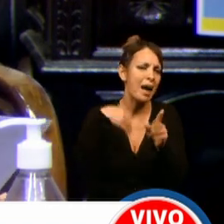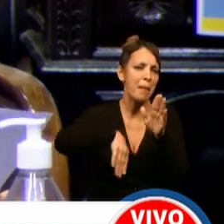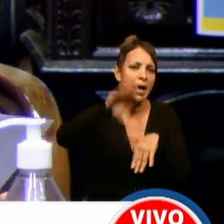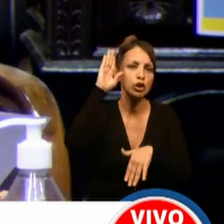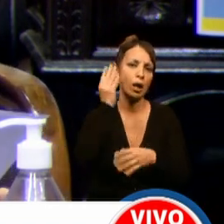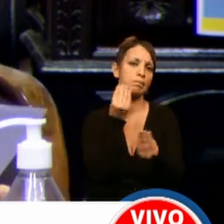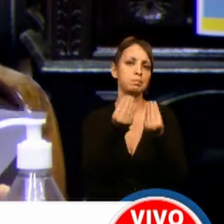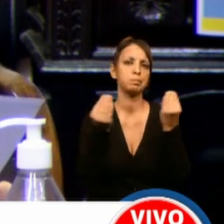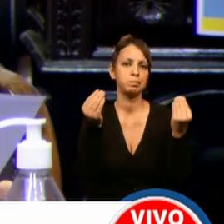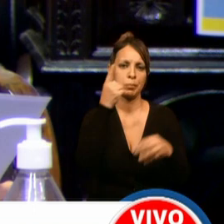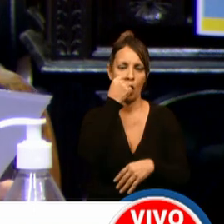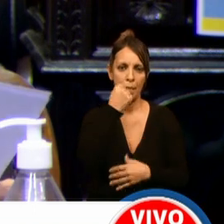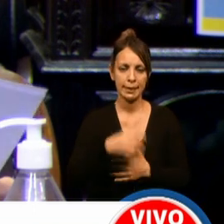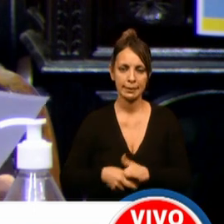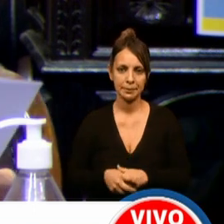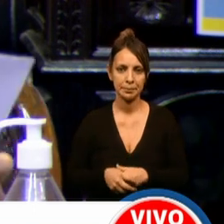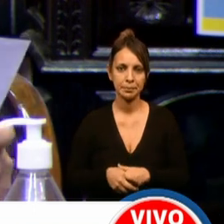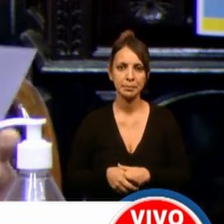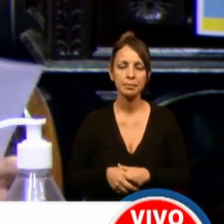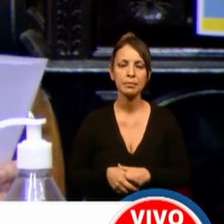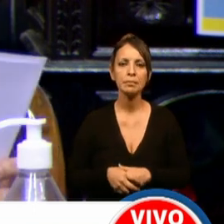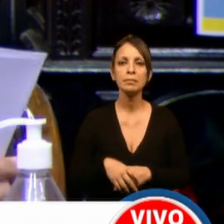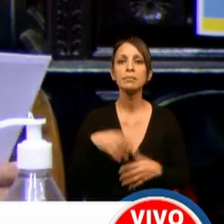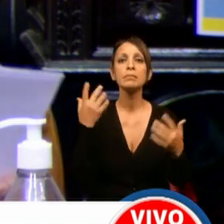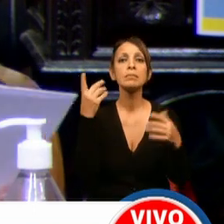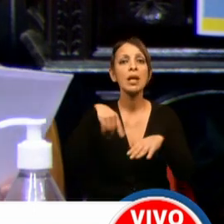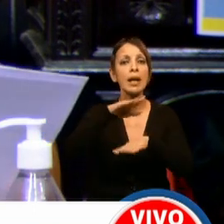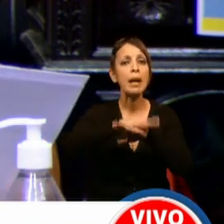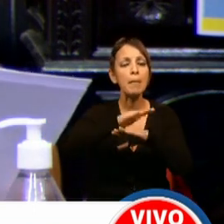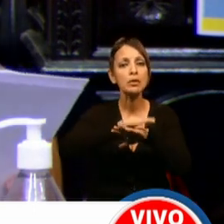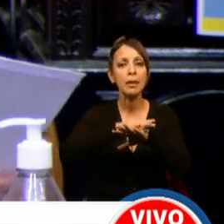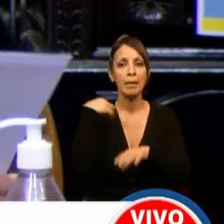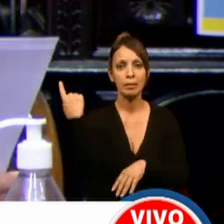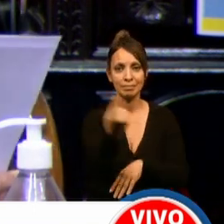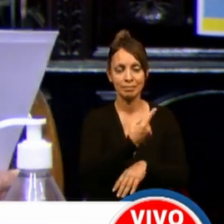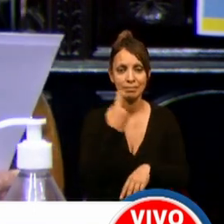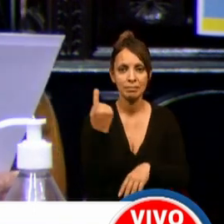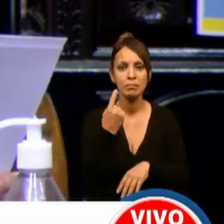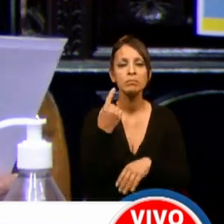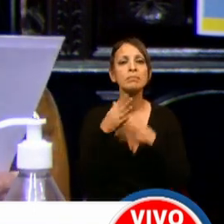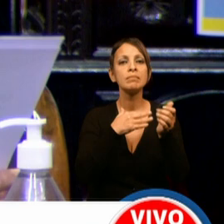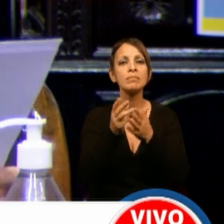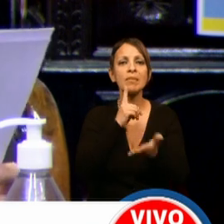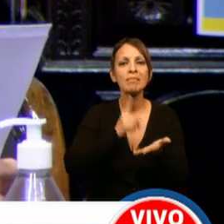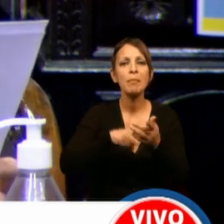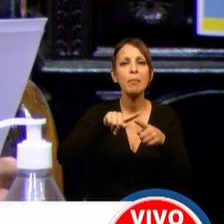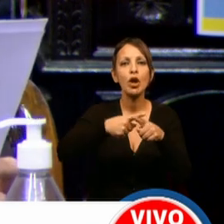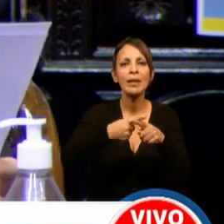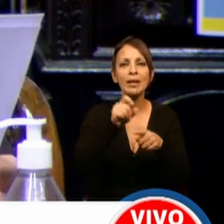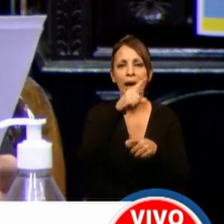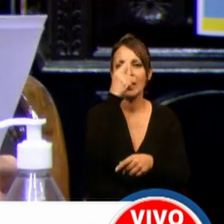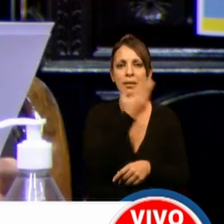ocupados por varones en nuestra función como legisladoras y legisladores construir políticas de estado